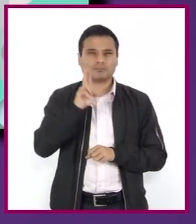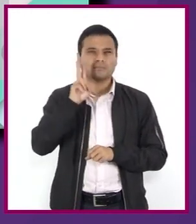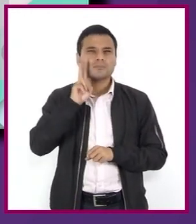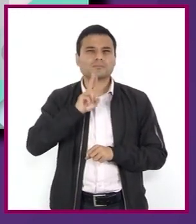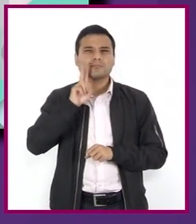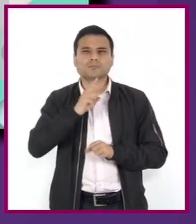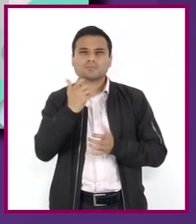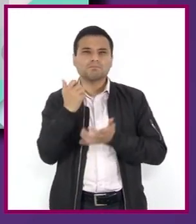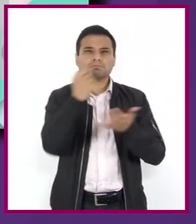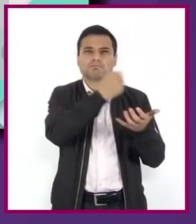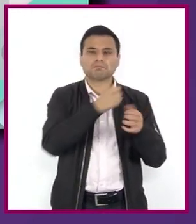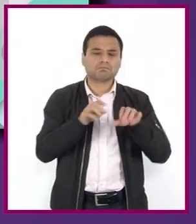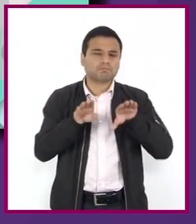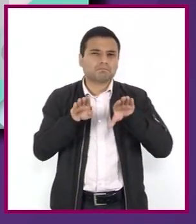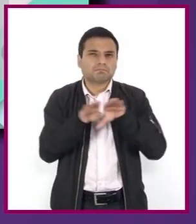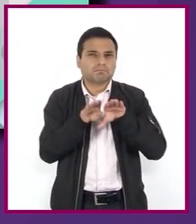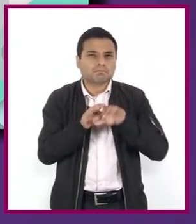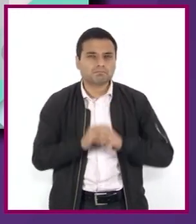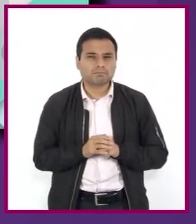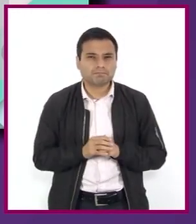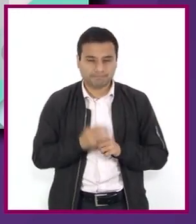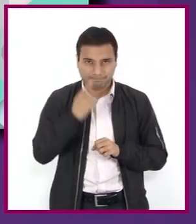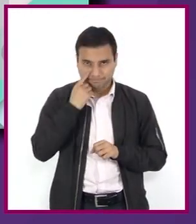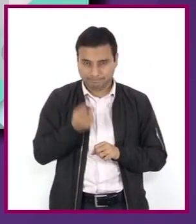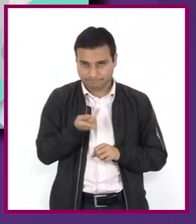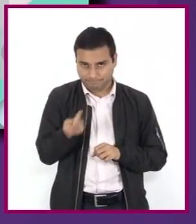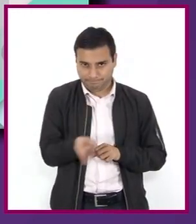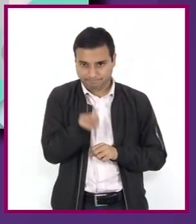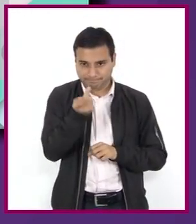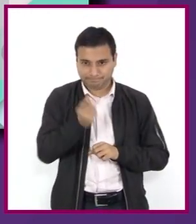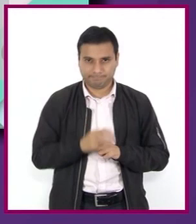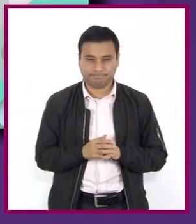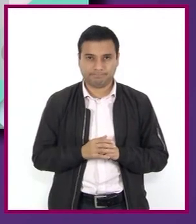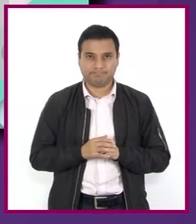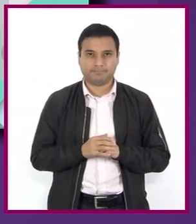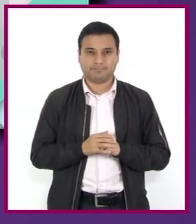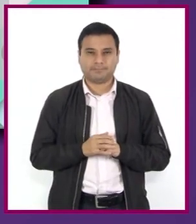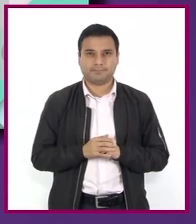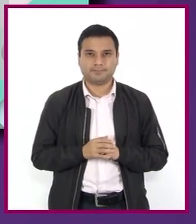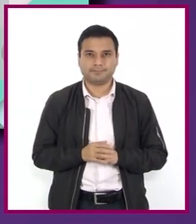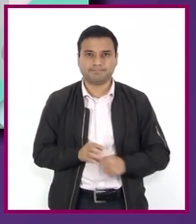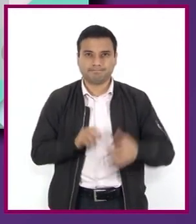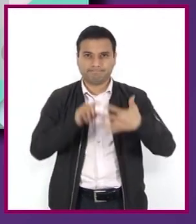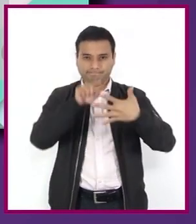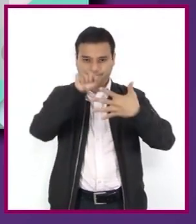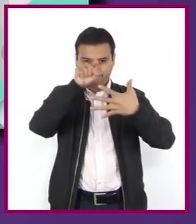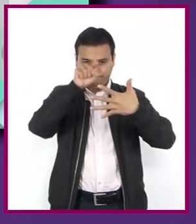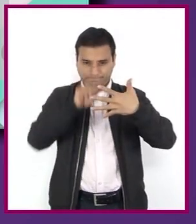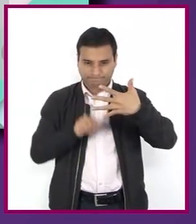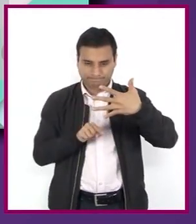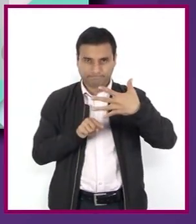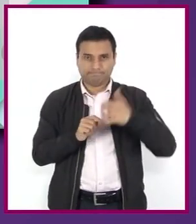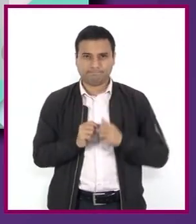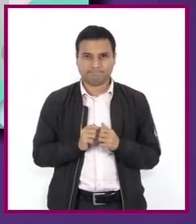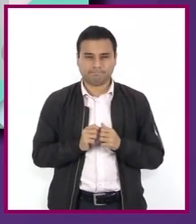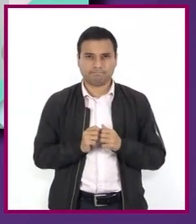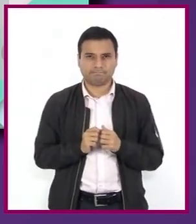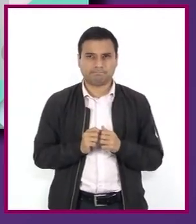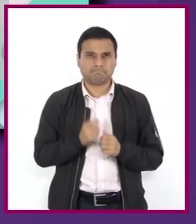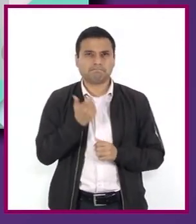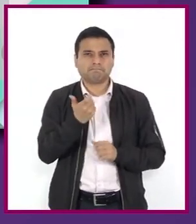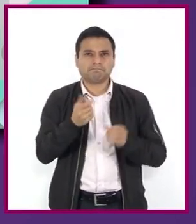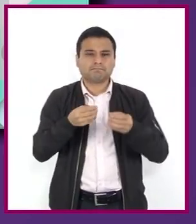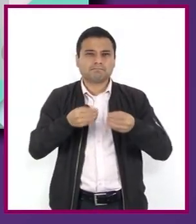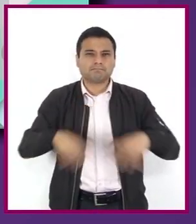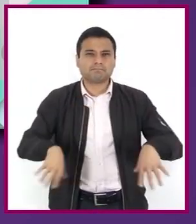publicidad. La primera pregunta: ¿para qué valores de la inversión la empresa tiene pérdidas?